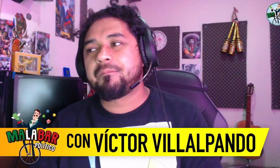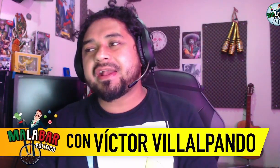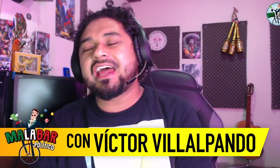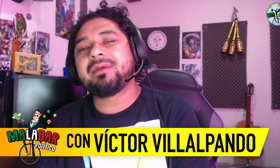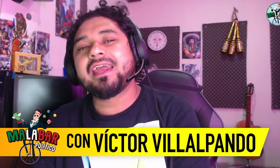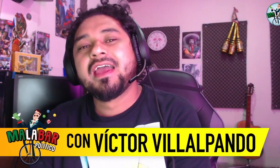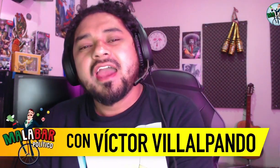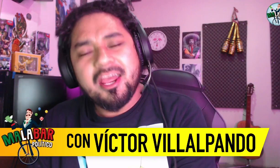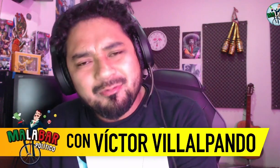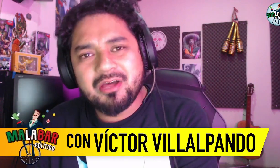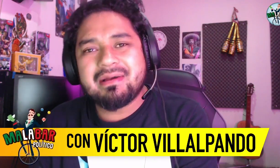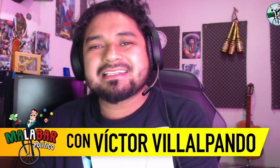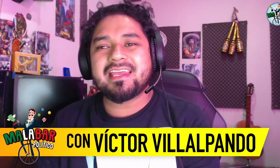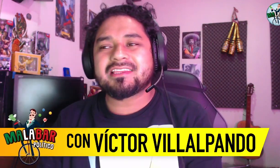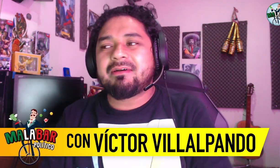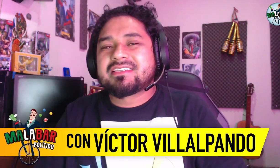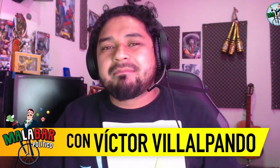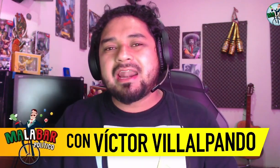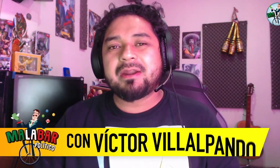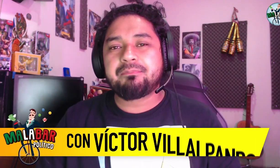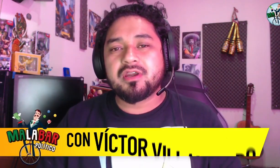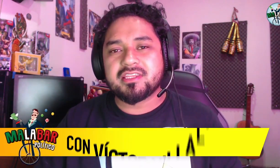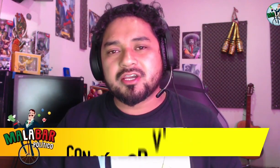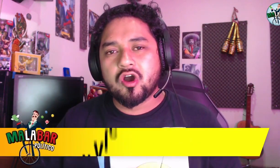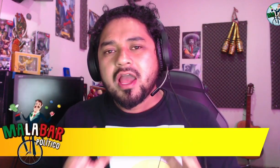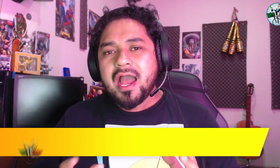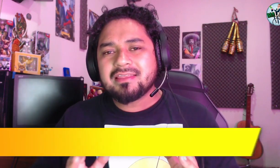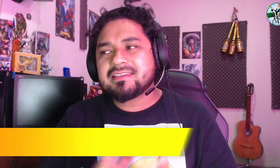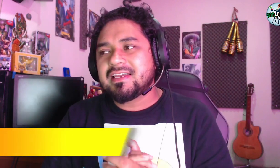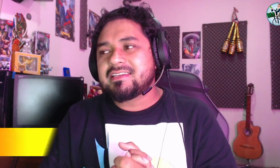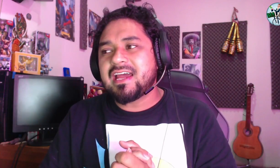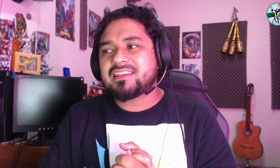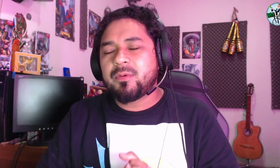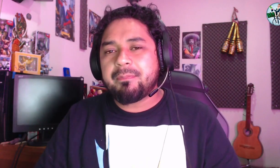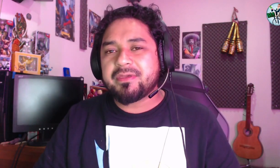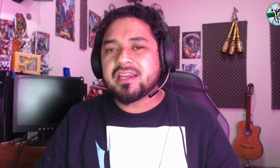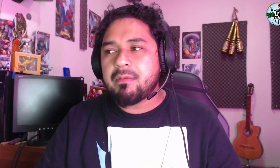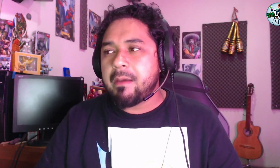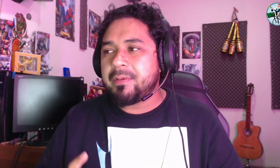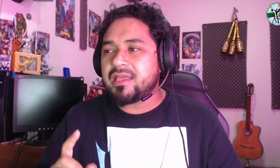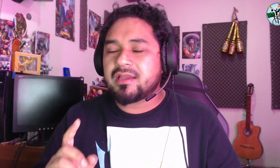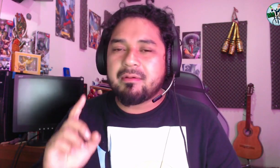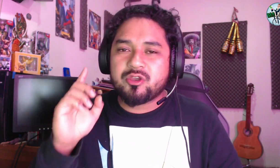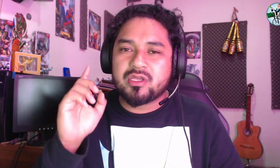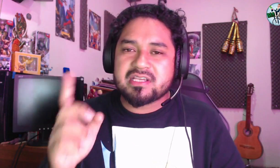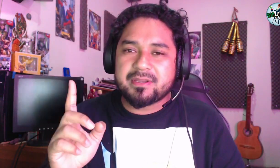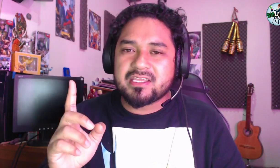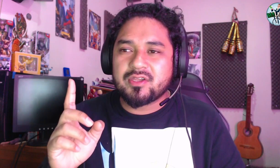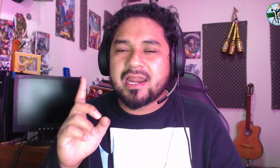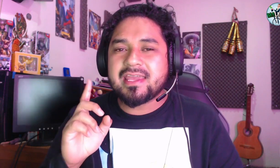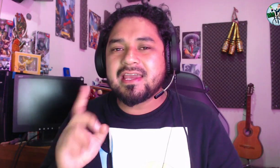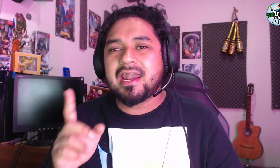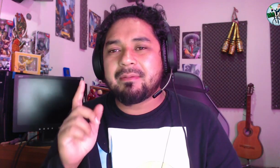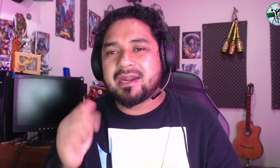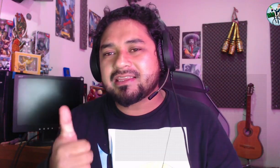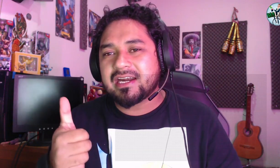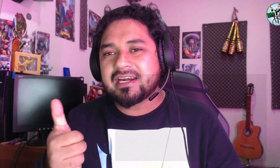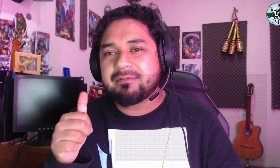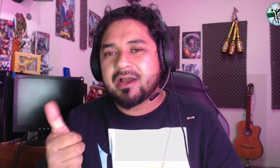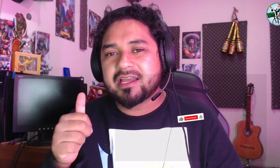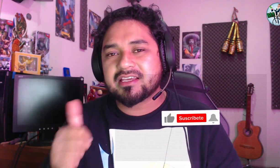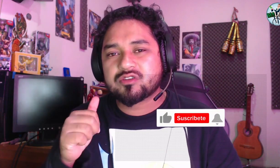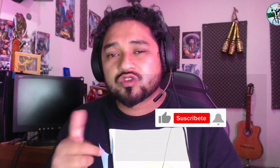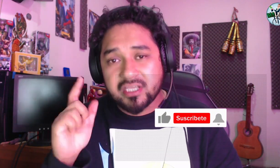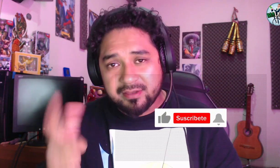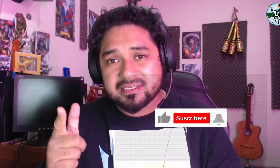por acompañarme en un vídeo más aquí a través de malabar político antes de iniciar te voy a pedir que me ayudes apretándole ahí a la manita